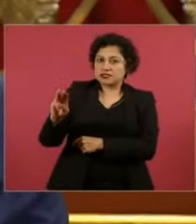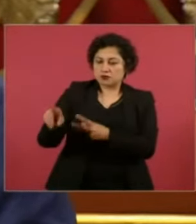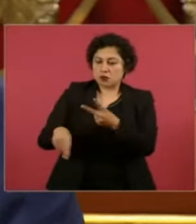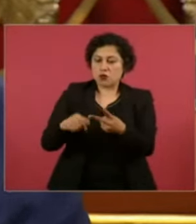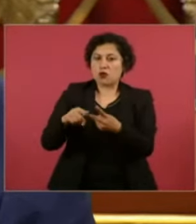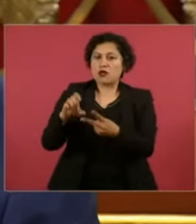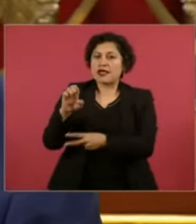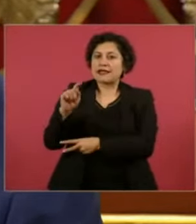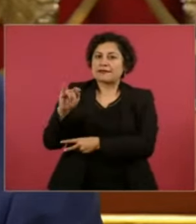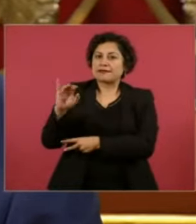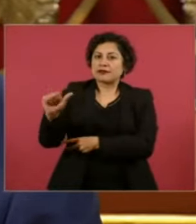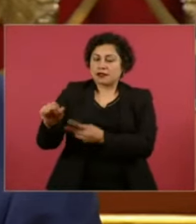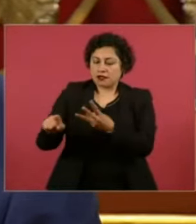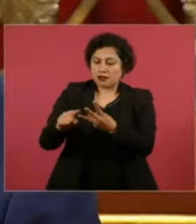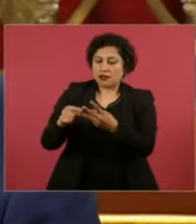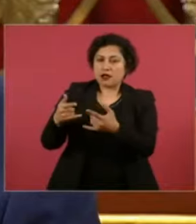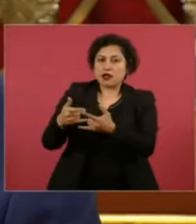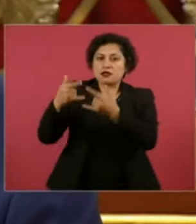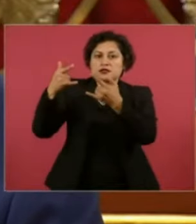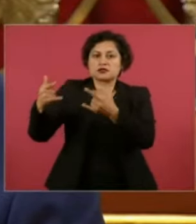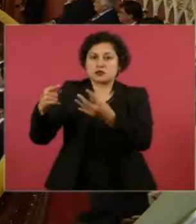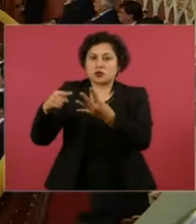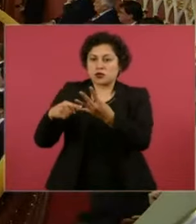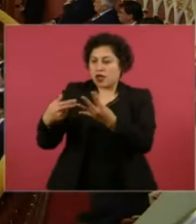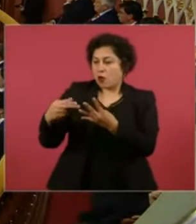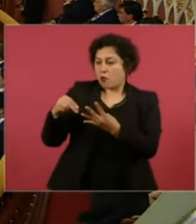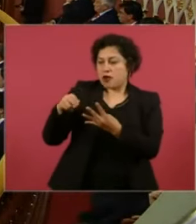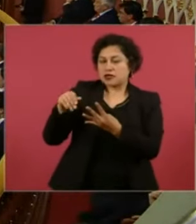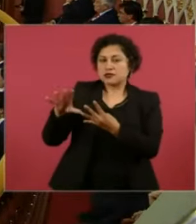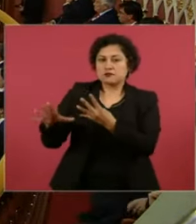de que debe devolvérsele